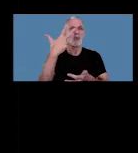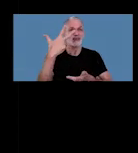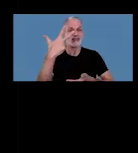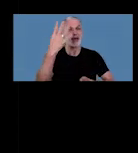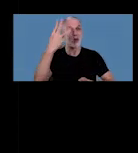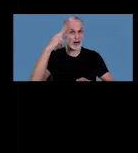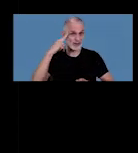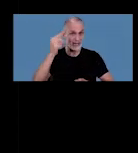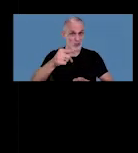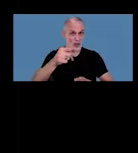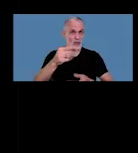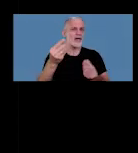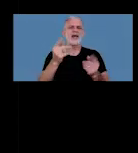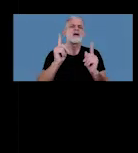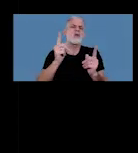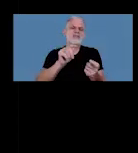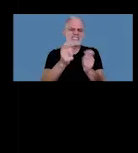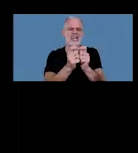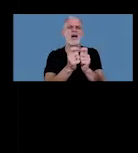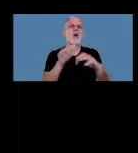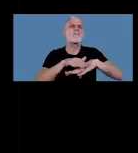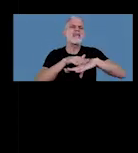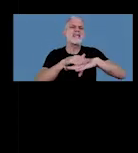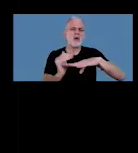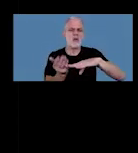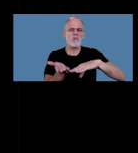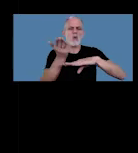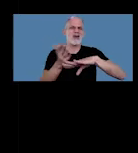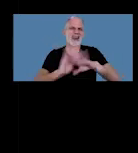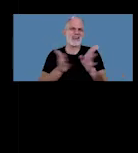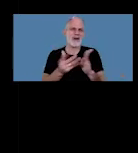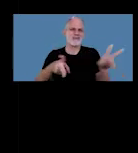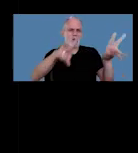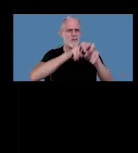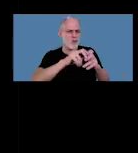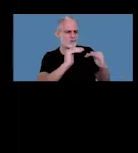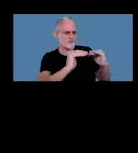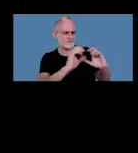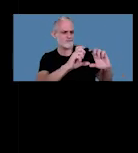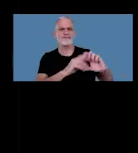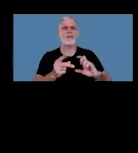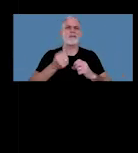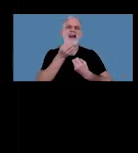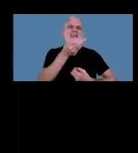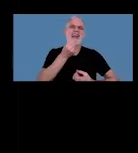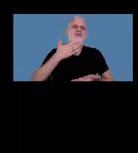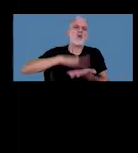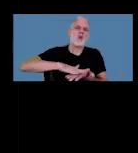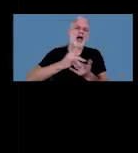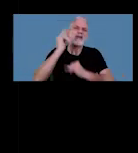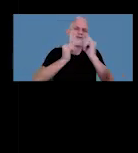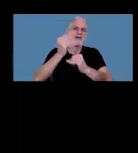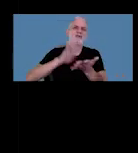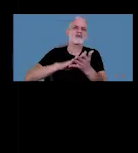5349, que lo único que hizo fue cambiar el mínimo de renta bruta para presentar declaración jurada informativa de